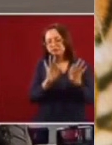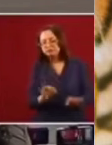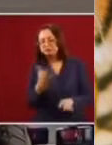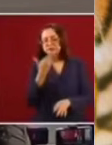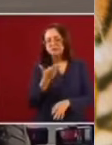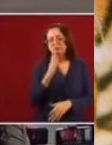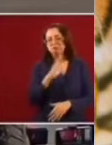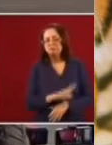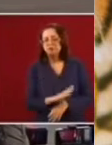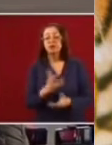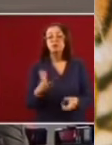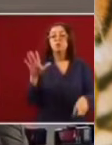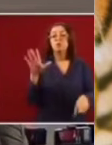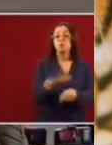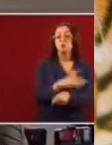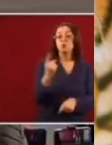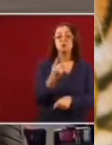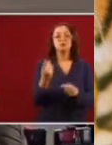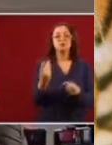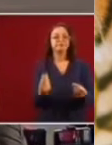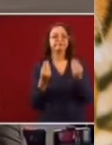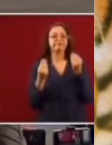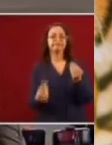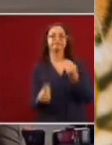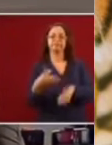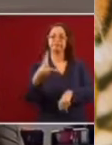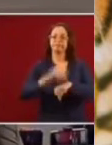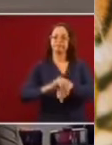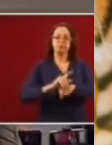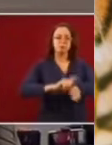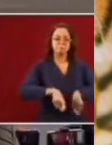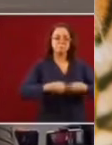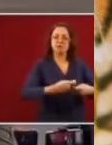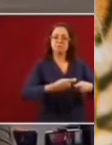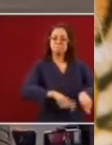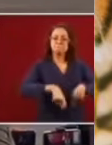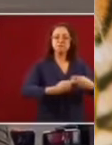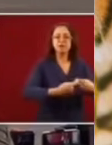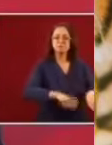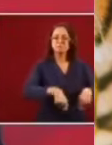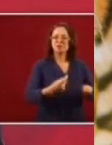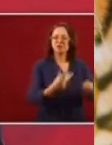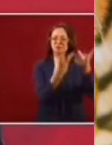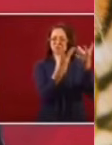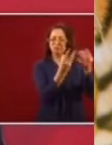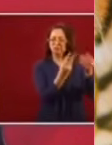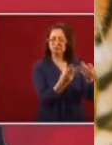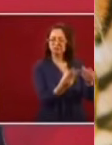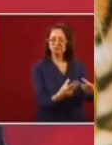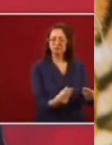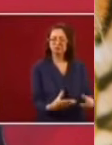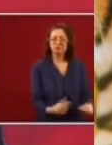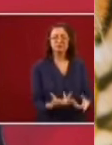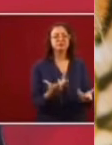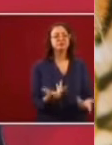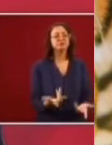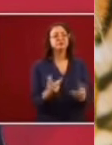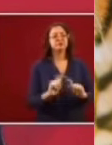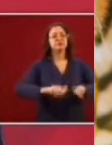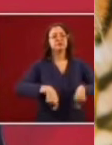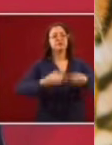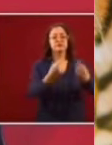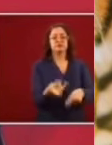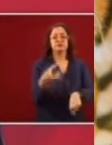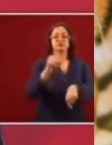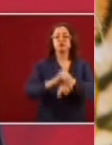lo de la entrega de concesiones, sobre todo para la minería. Se llegaron a entregar